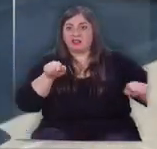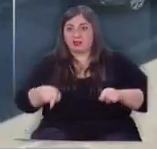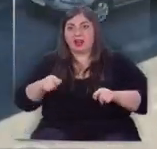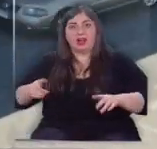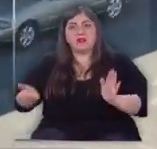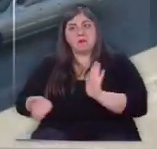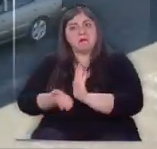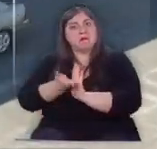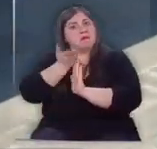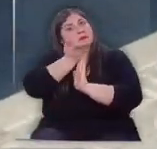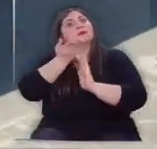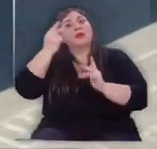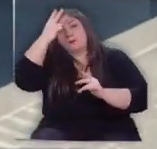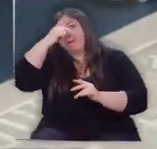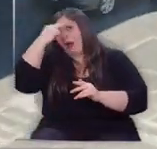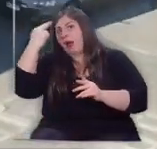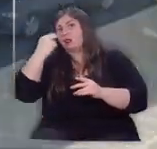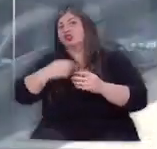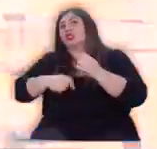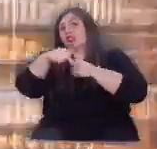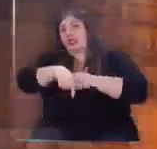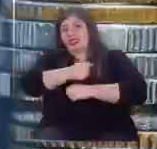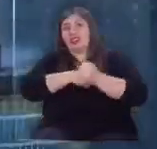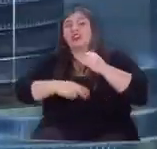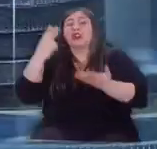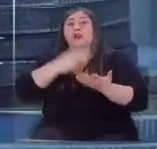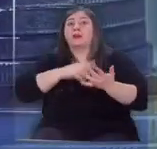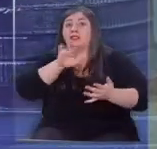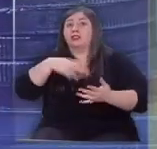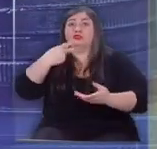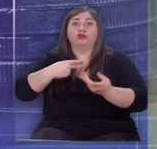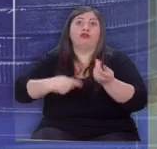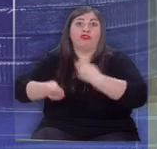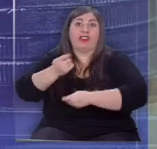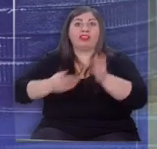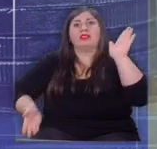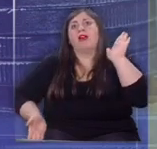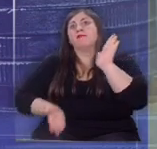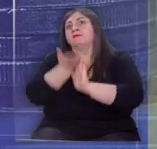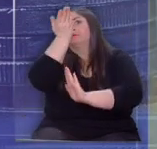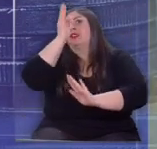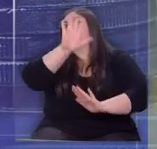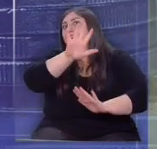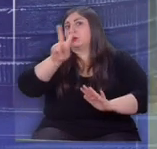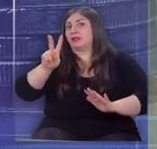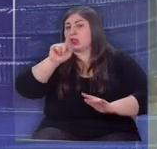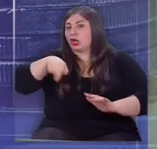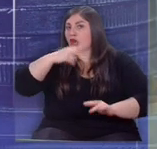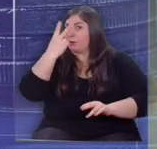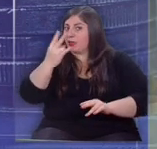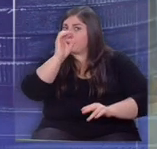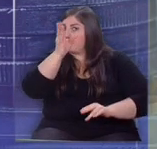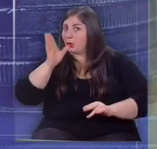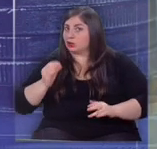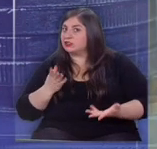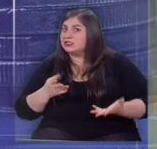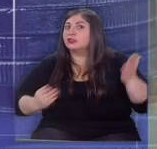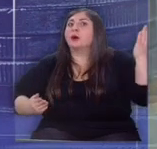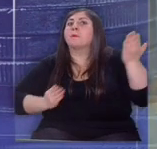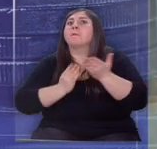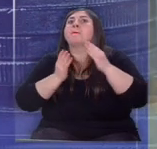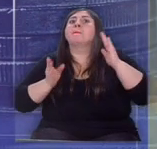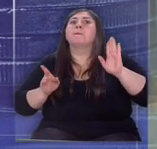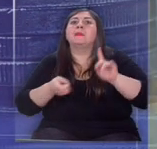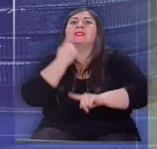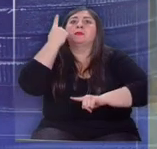Nielsen, comparando marzo de este año con el del 2019, sus ventas aumentaron un 52,2%, principalmente en